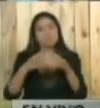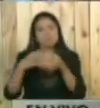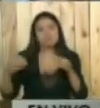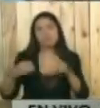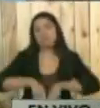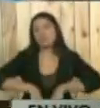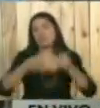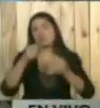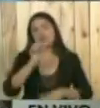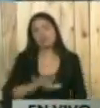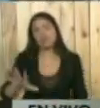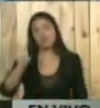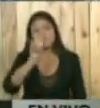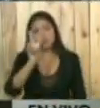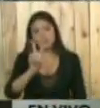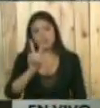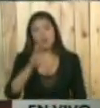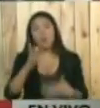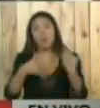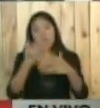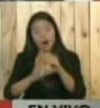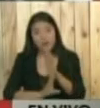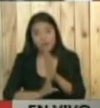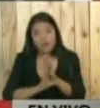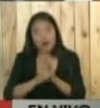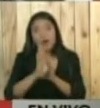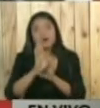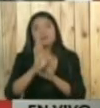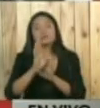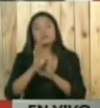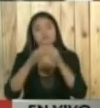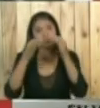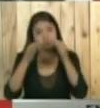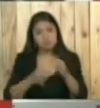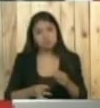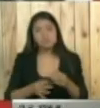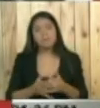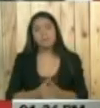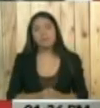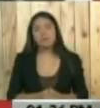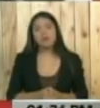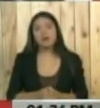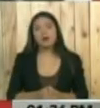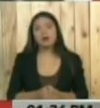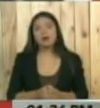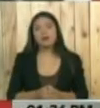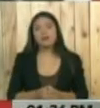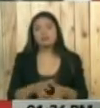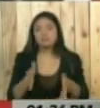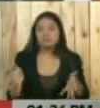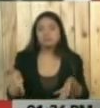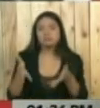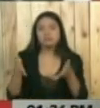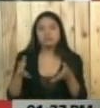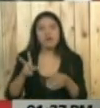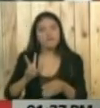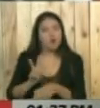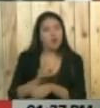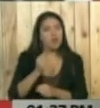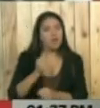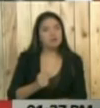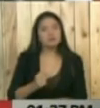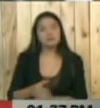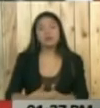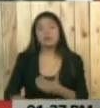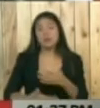destrucción nacional. Un avance que se ha puesto de manifiesto por medio de la promoción de la violencia, la intensificación